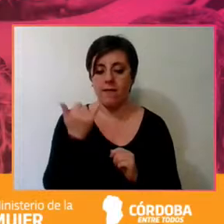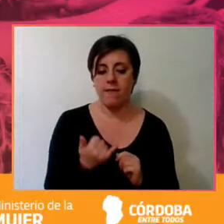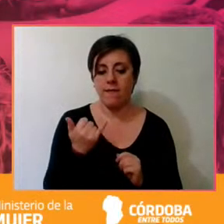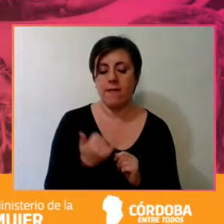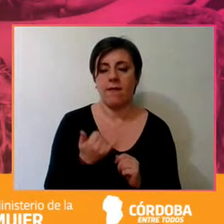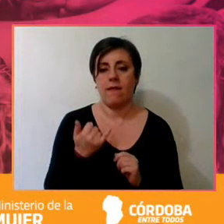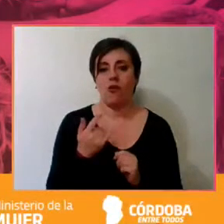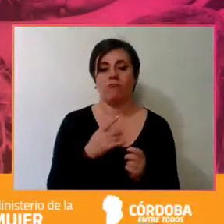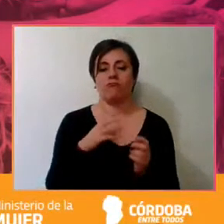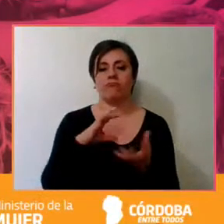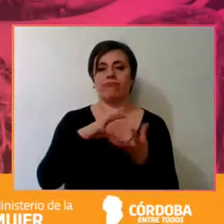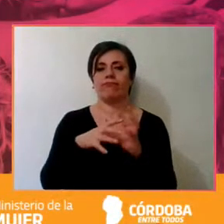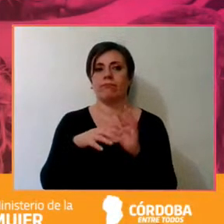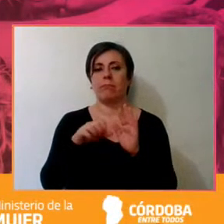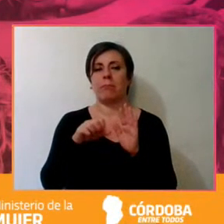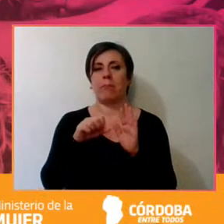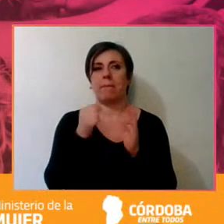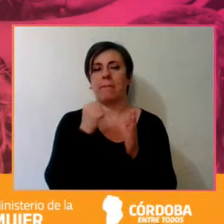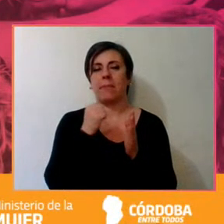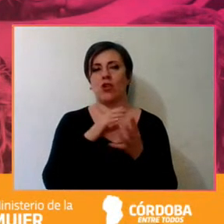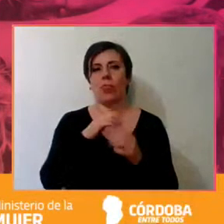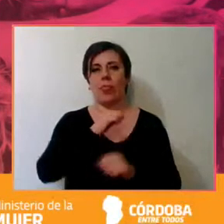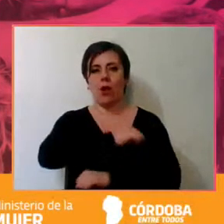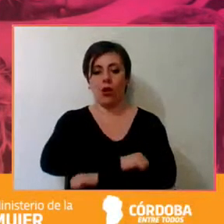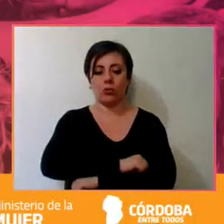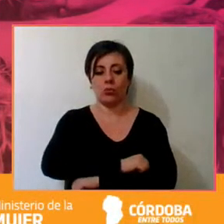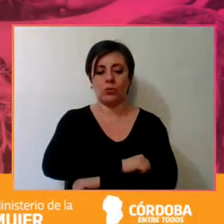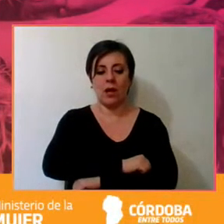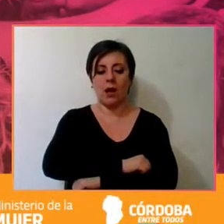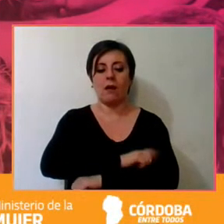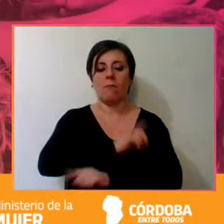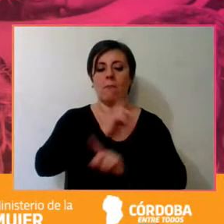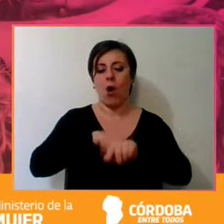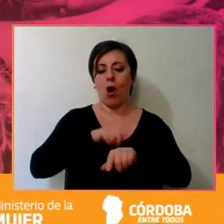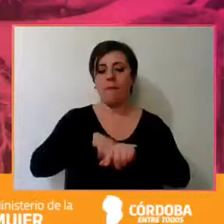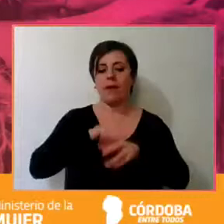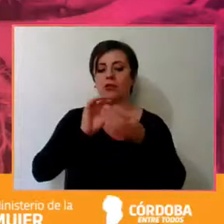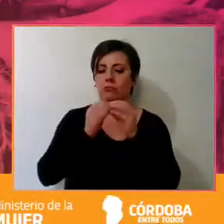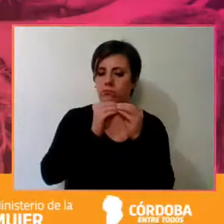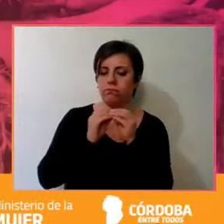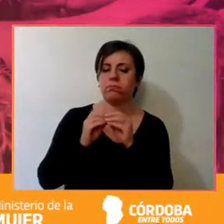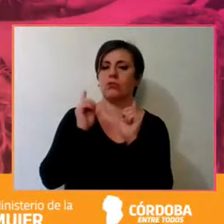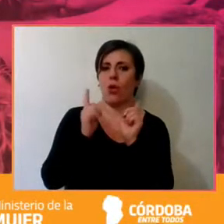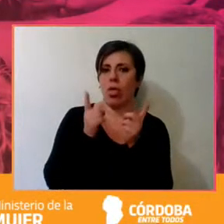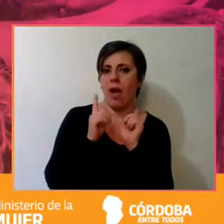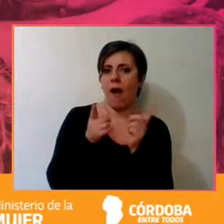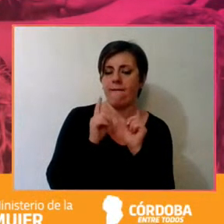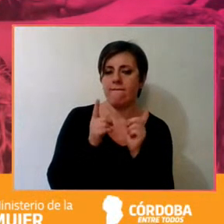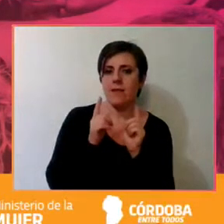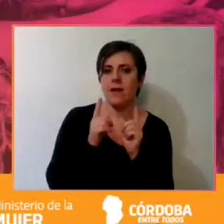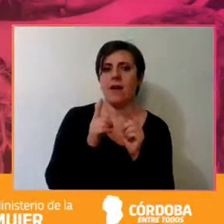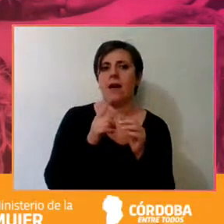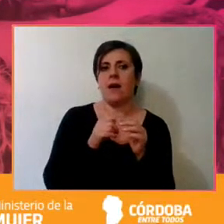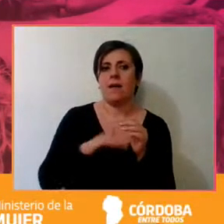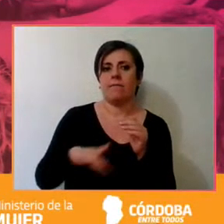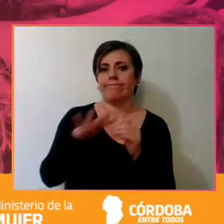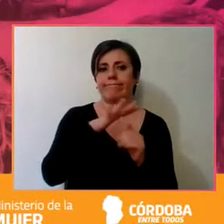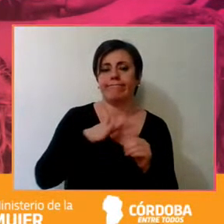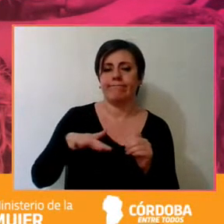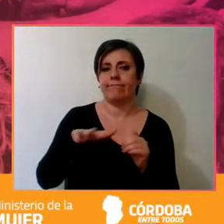los patrones de conducta, sigue siendo un momento crítico donde se inculcan valores y normas en torno a la igualdad de género, el periodo de